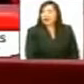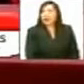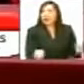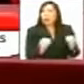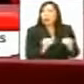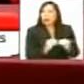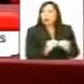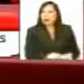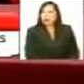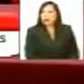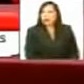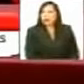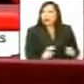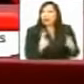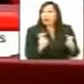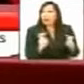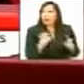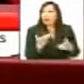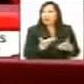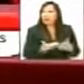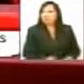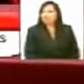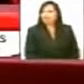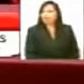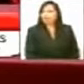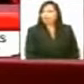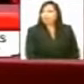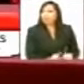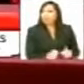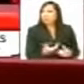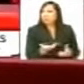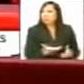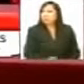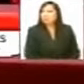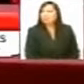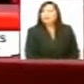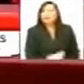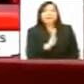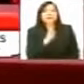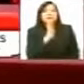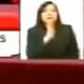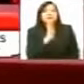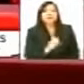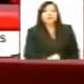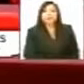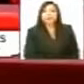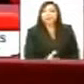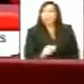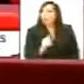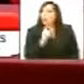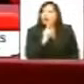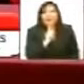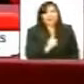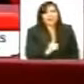junto con el tema de la prevención. Lo segundo que quisiera comentar es, no